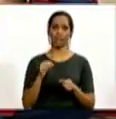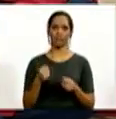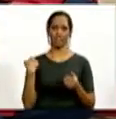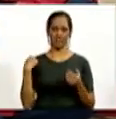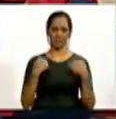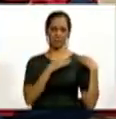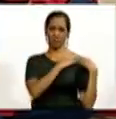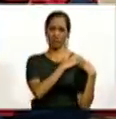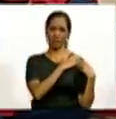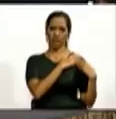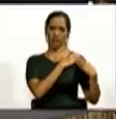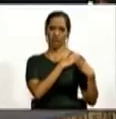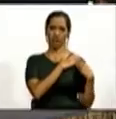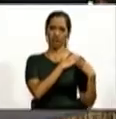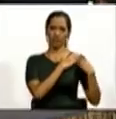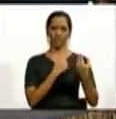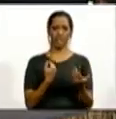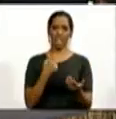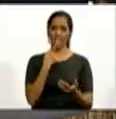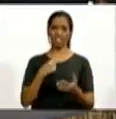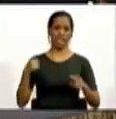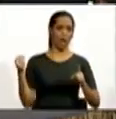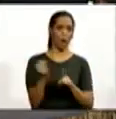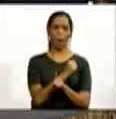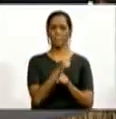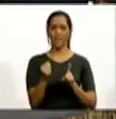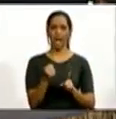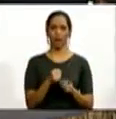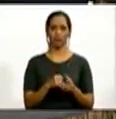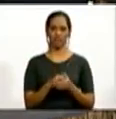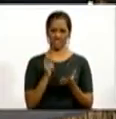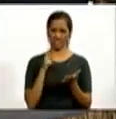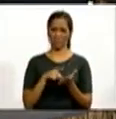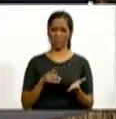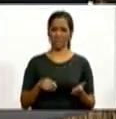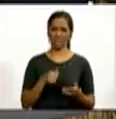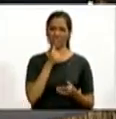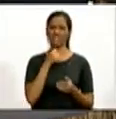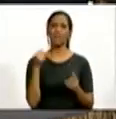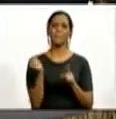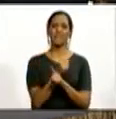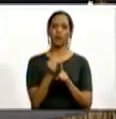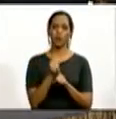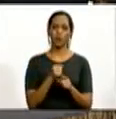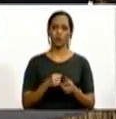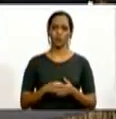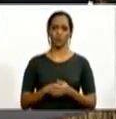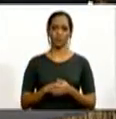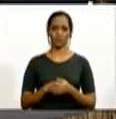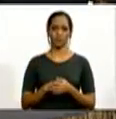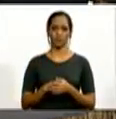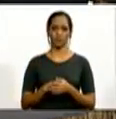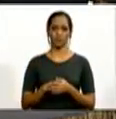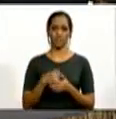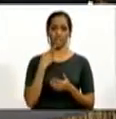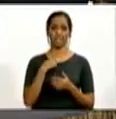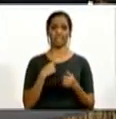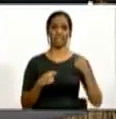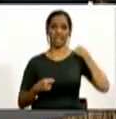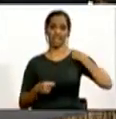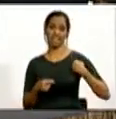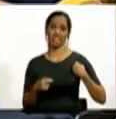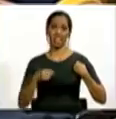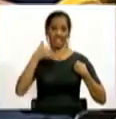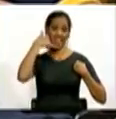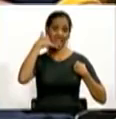que estaba? Ella dice que la golpearon. Que la golpearon. Ella estaba ahí. ¿Quién te pegó? Sí, pero dice que traía la cartera llena de